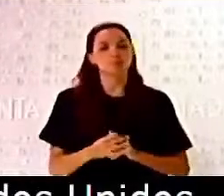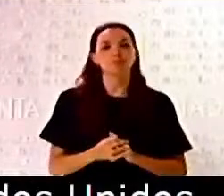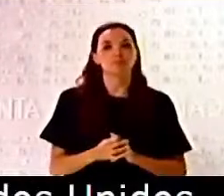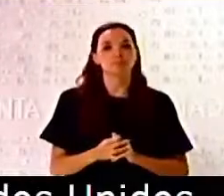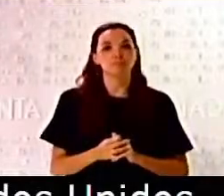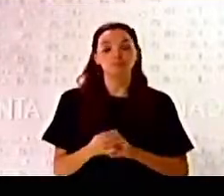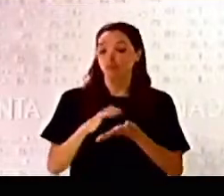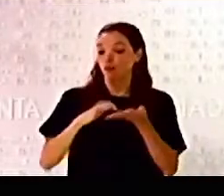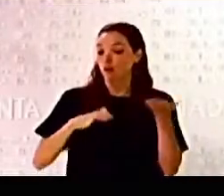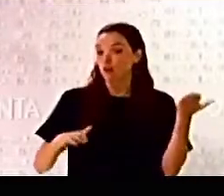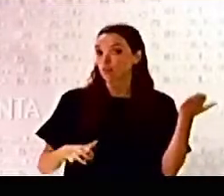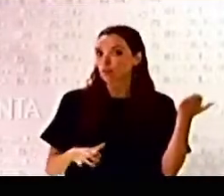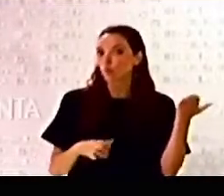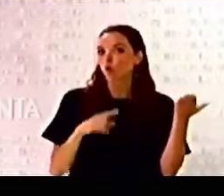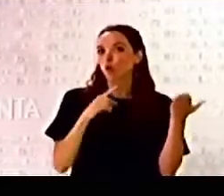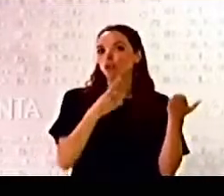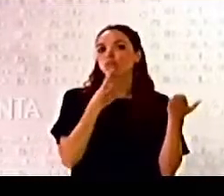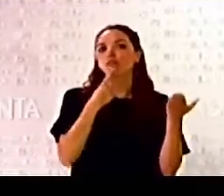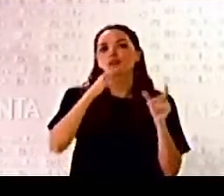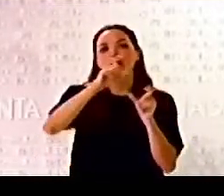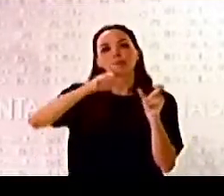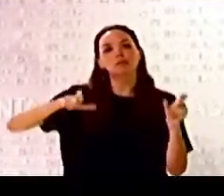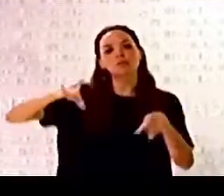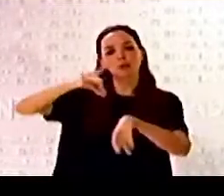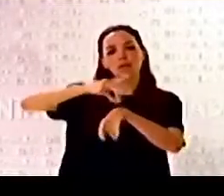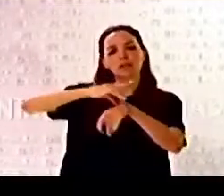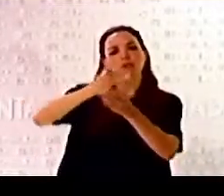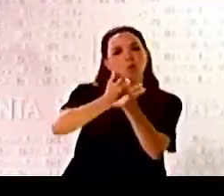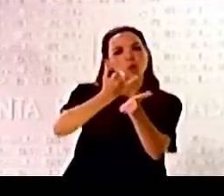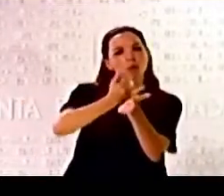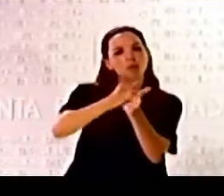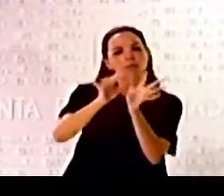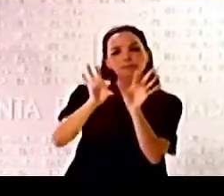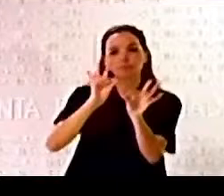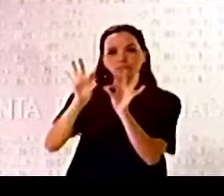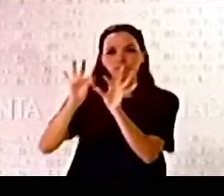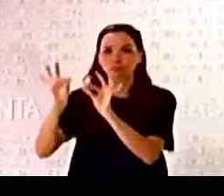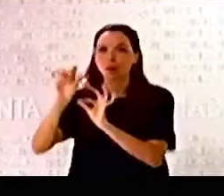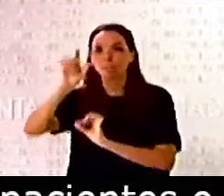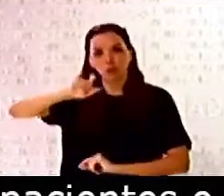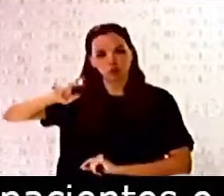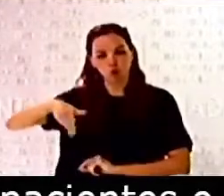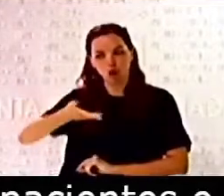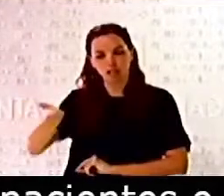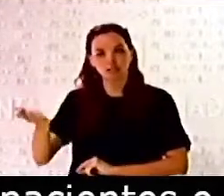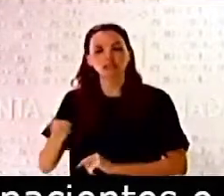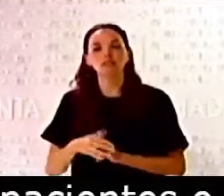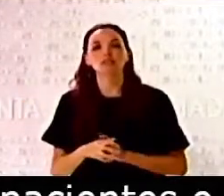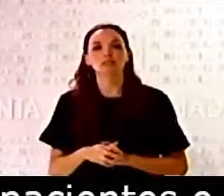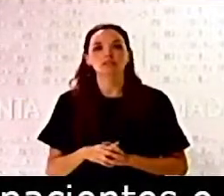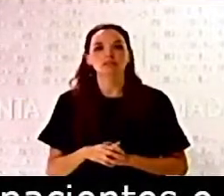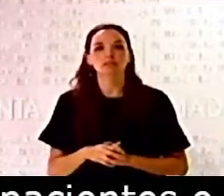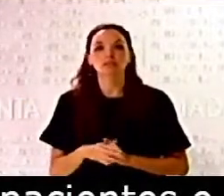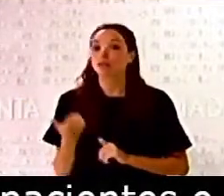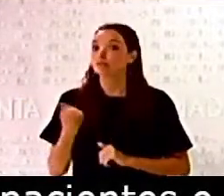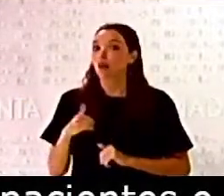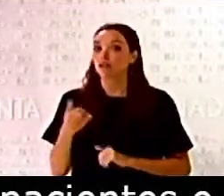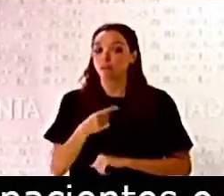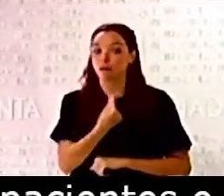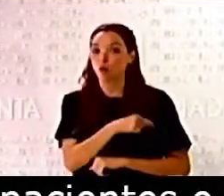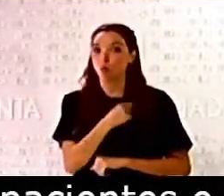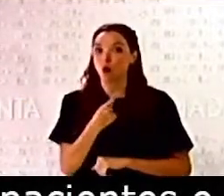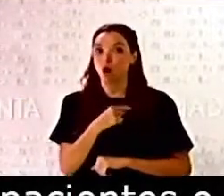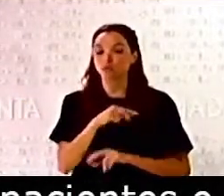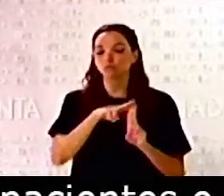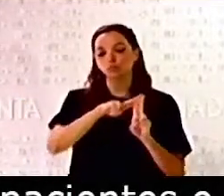donde, con una muestra muy importante de pacientes, o de personas, mejor dicho, que habían sido vacunadas, ya se